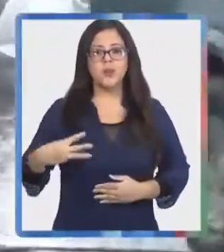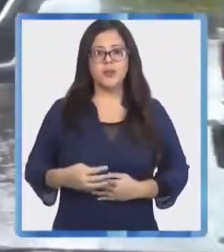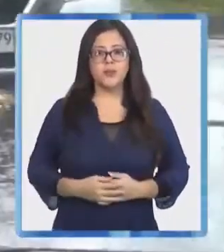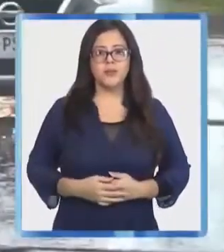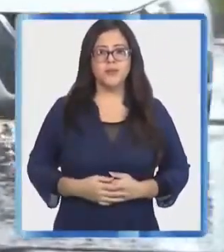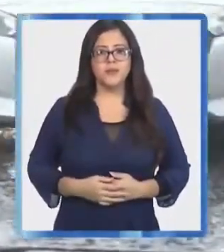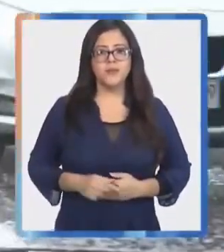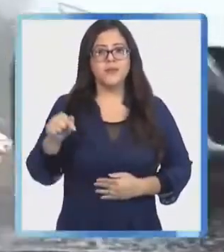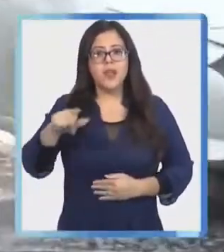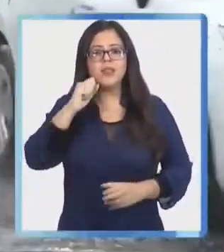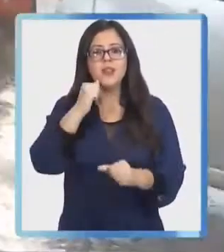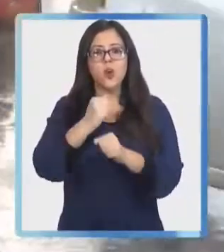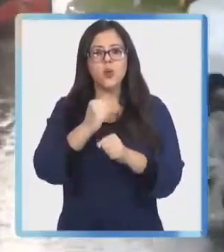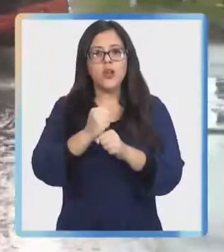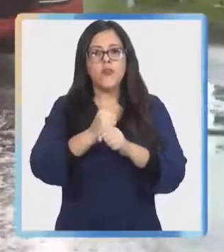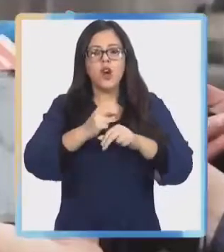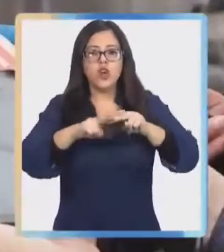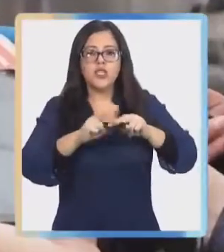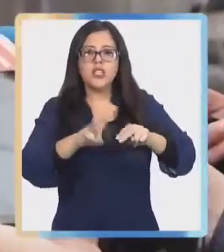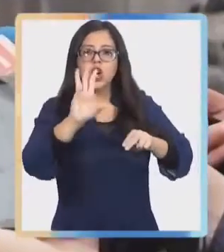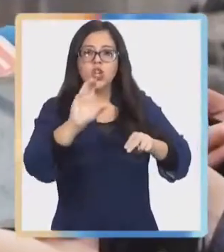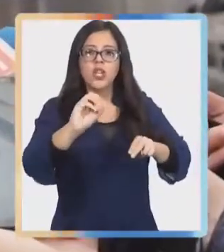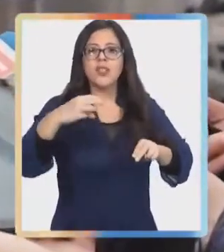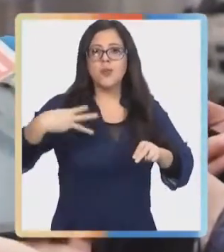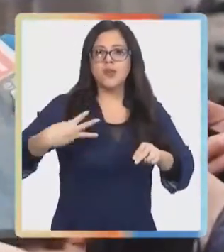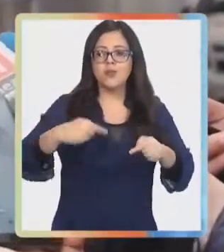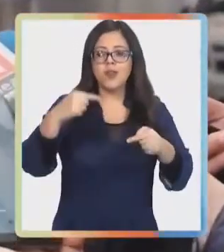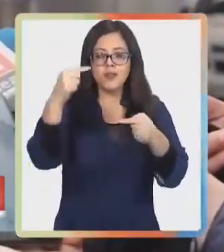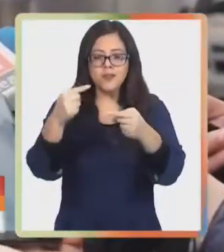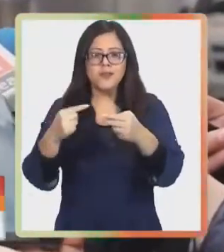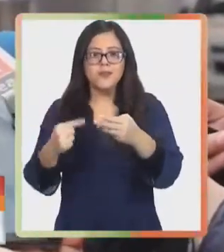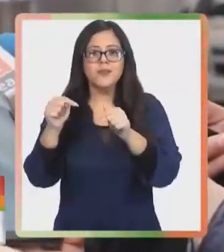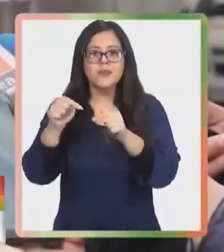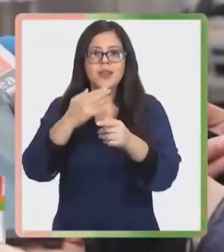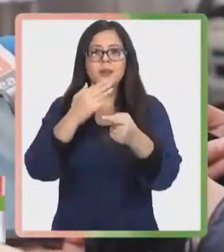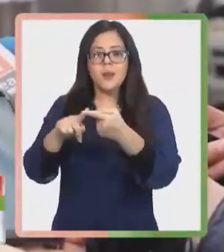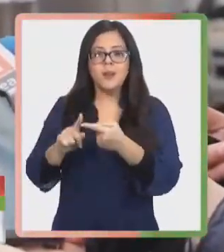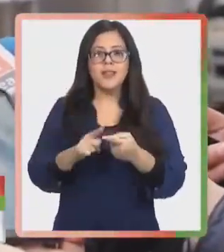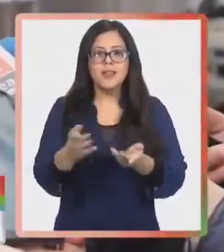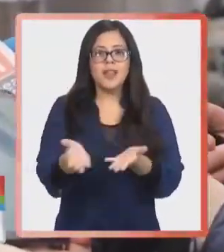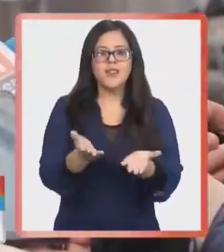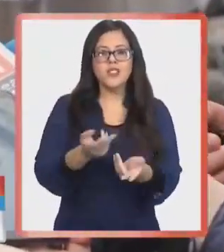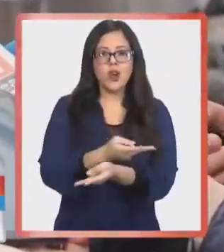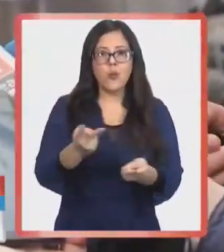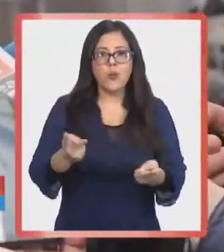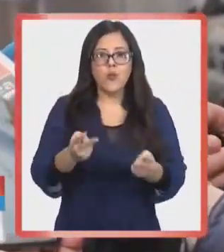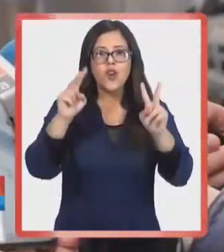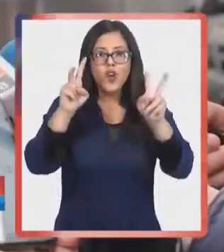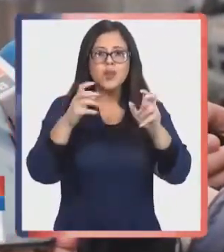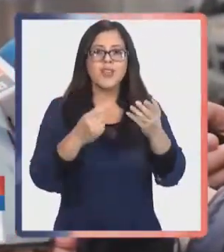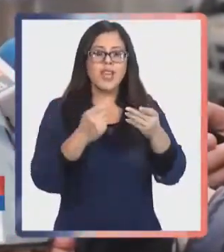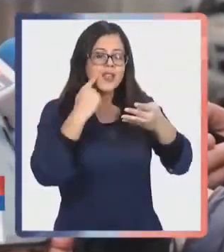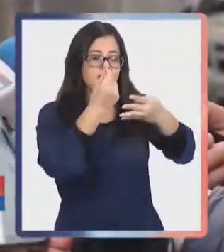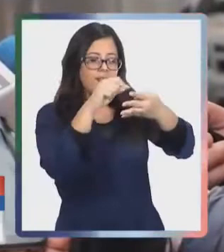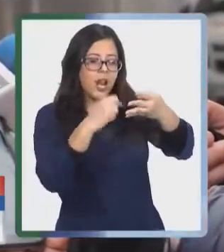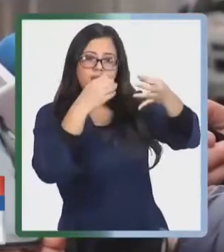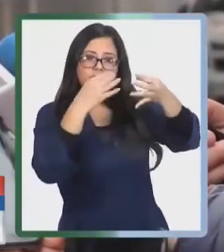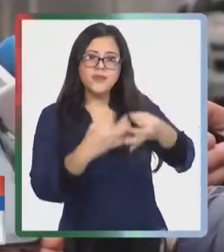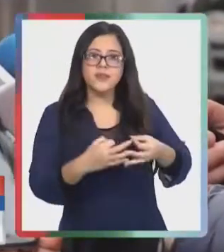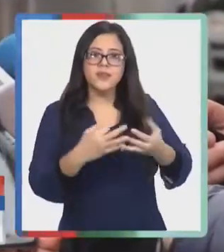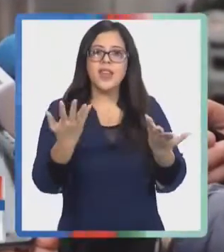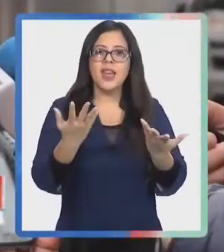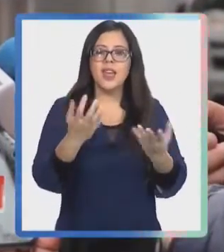y municipalidades. Un trabajo que se ha realizado con los 30 municipios, que también han participado servicios públicos a través de las medidas de